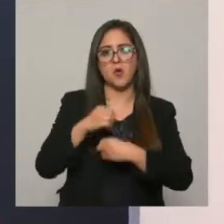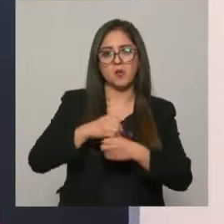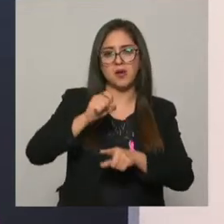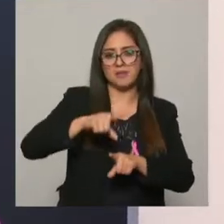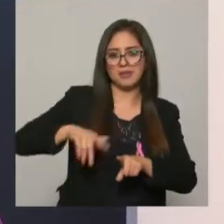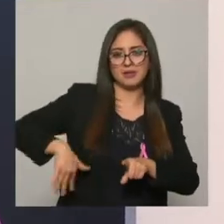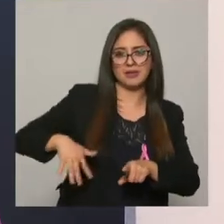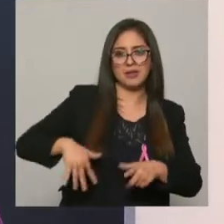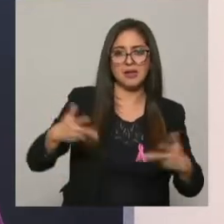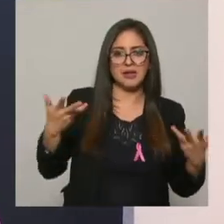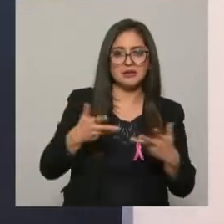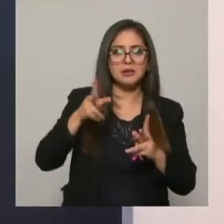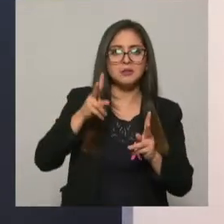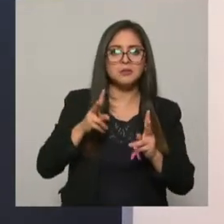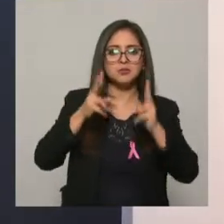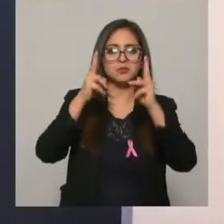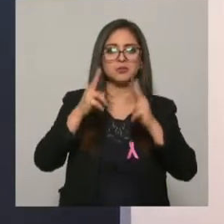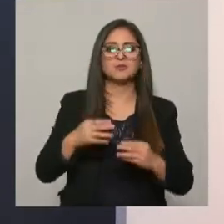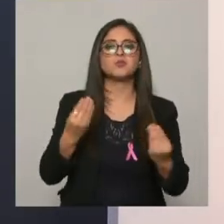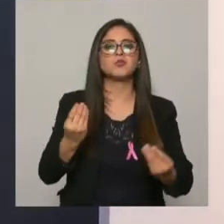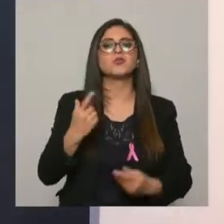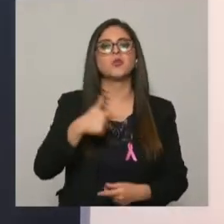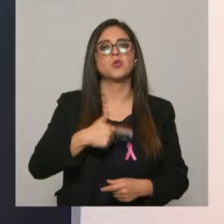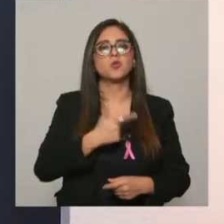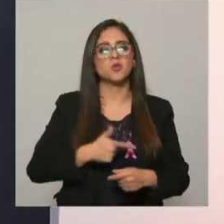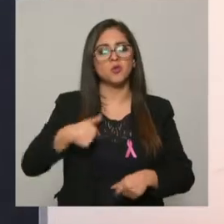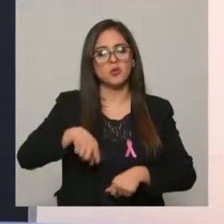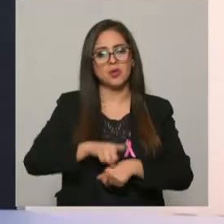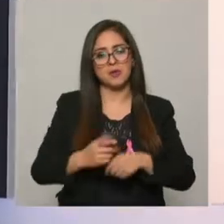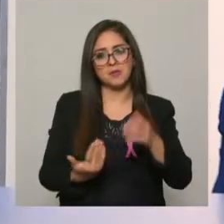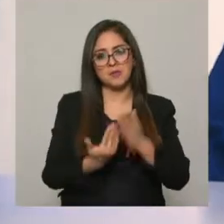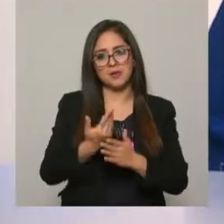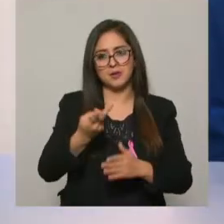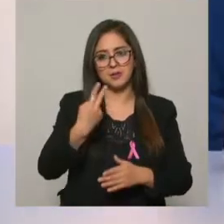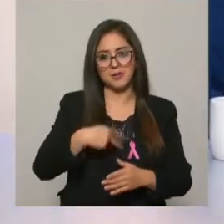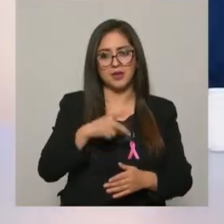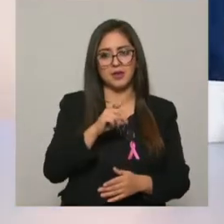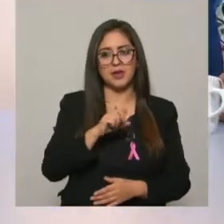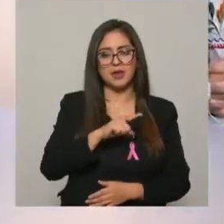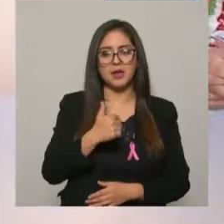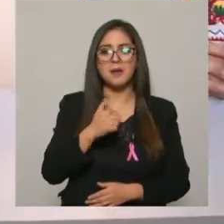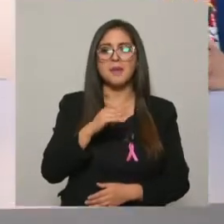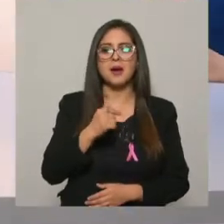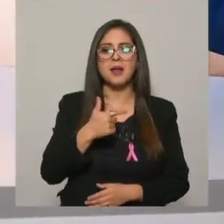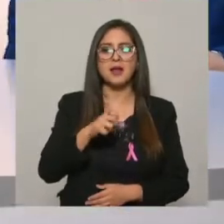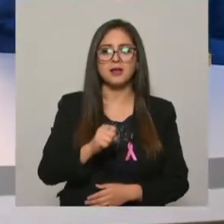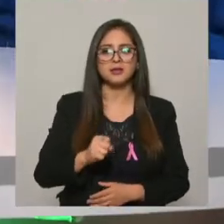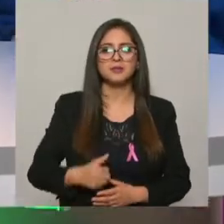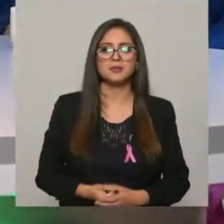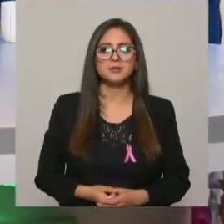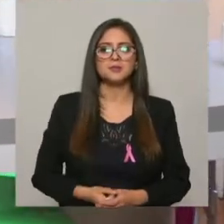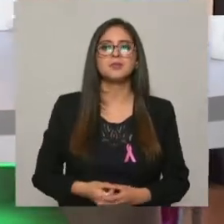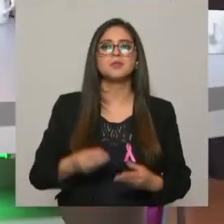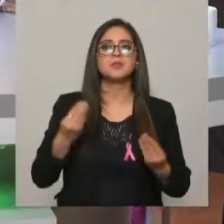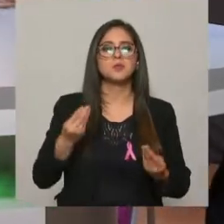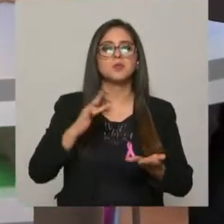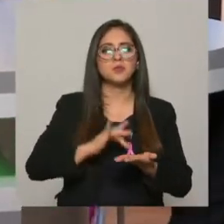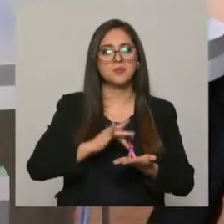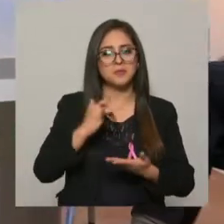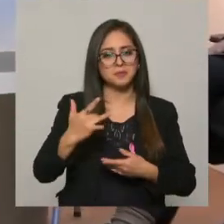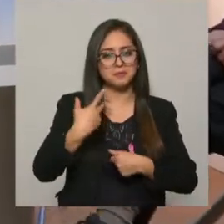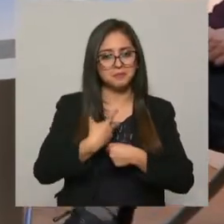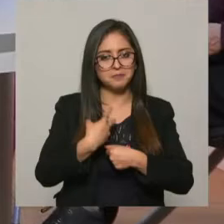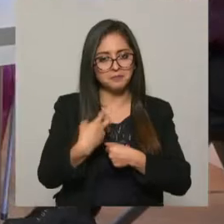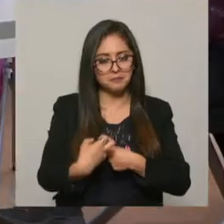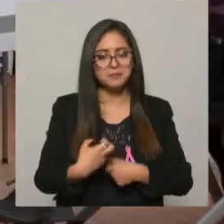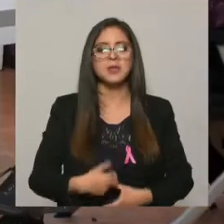de presentar un fragmento. Me da muchísimo gusto presentar esta mañana a Deya Vargas, actriz. Bienvenida. Muchas gracias por invitarnos.